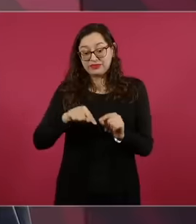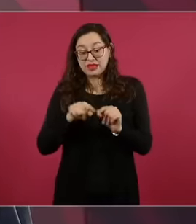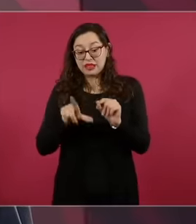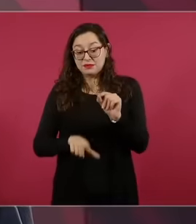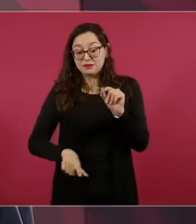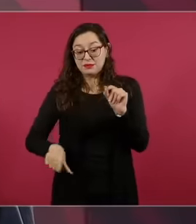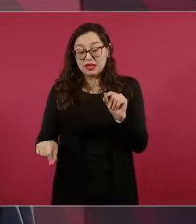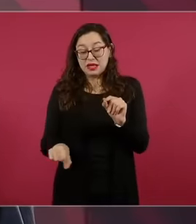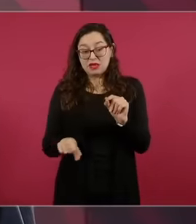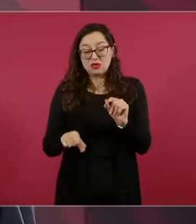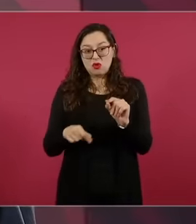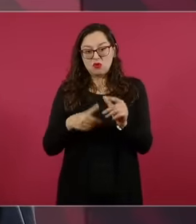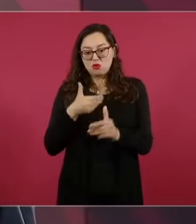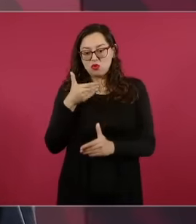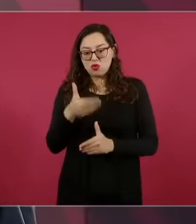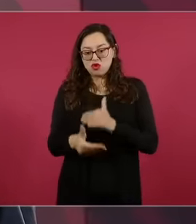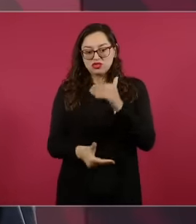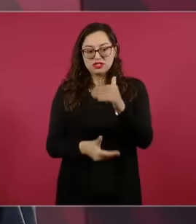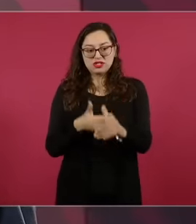transformación.